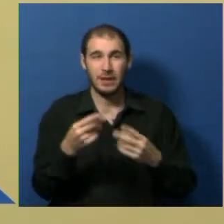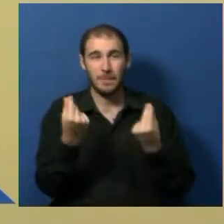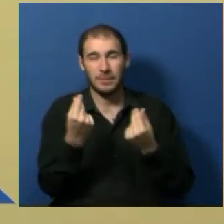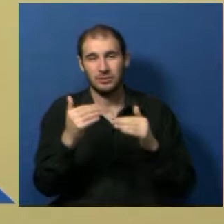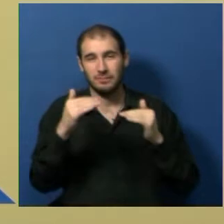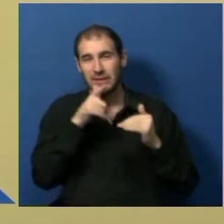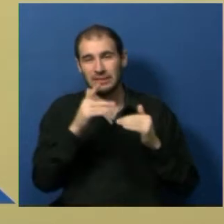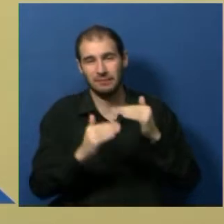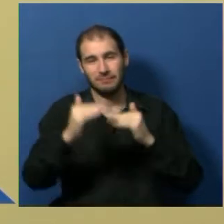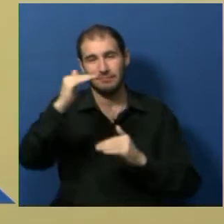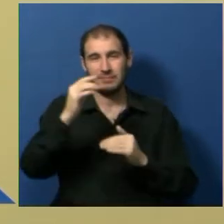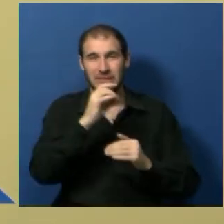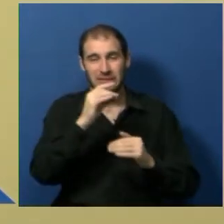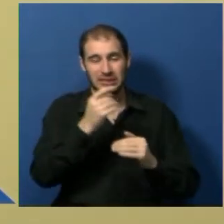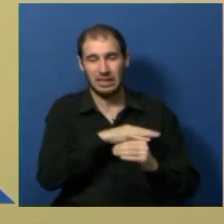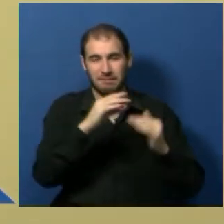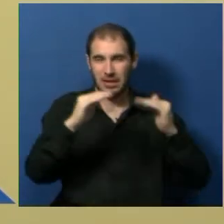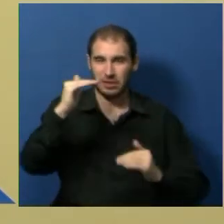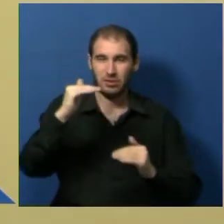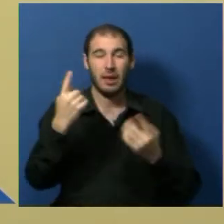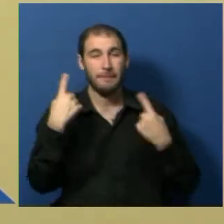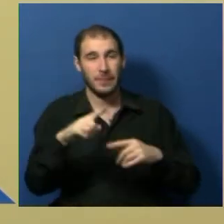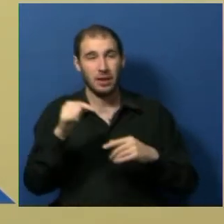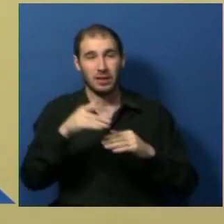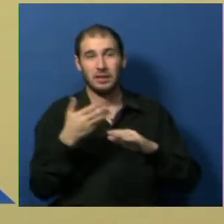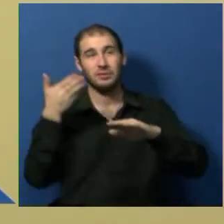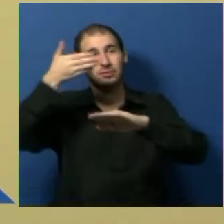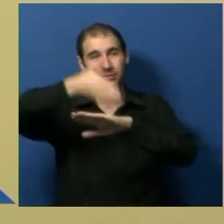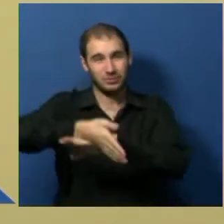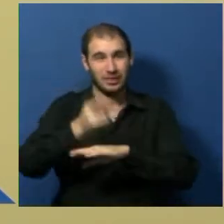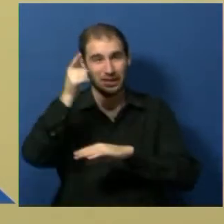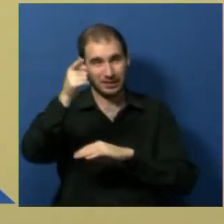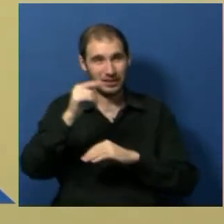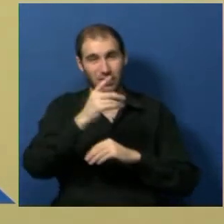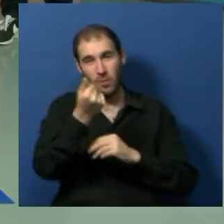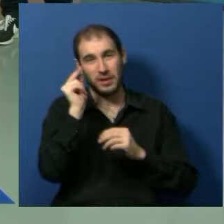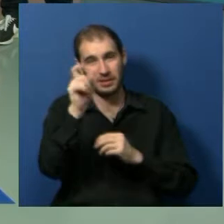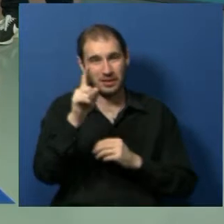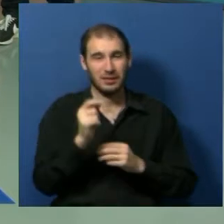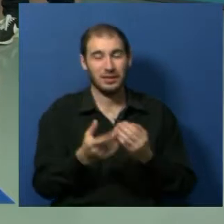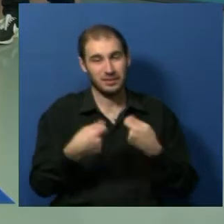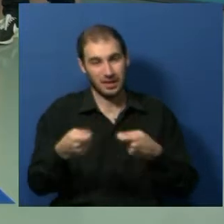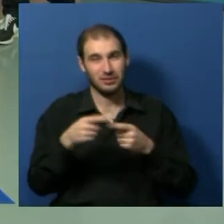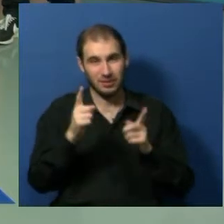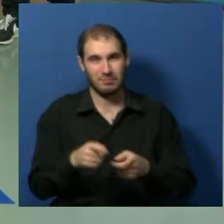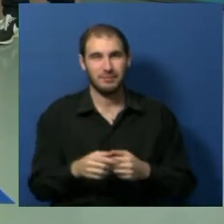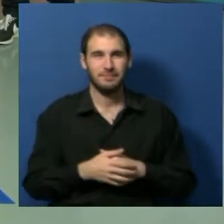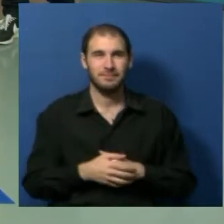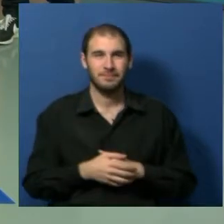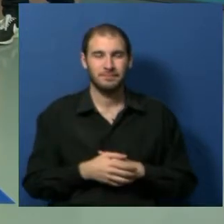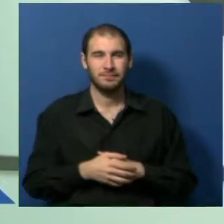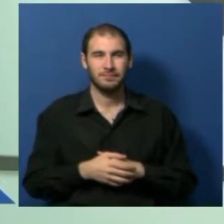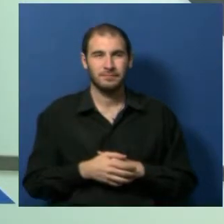van a seguir siendo más atractivos en Chile. Ahora, tenemos que tener en cuenta que tenemos que cruzarnos para hacer la compra. Hay un costo claro, para el cruce, es